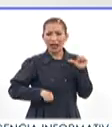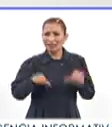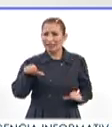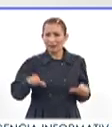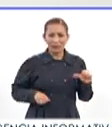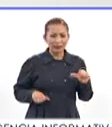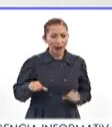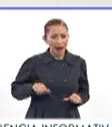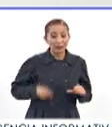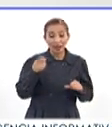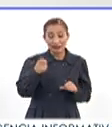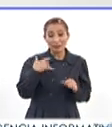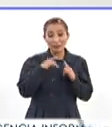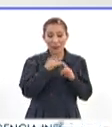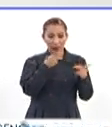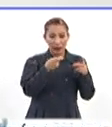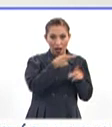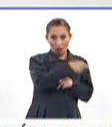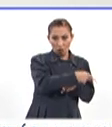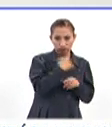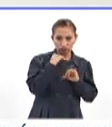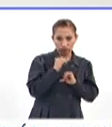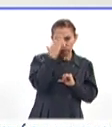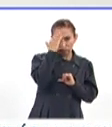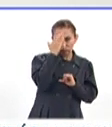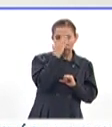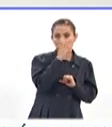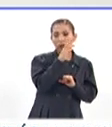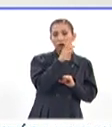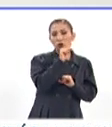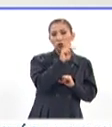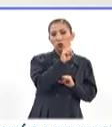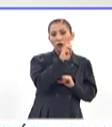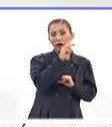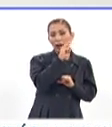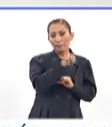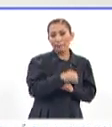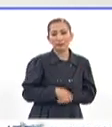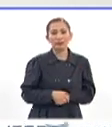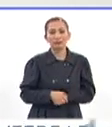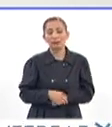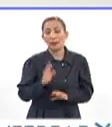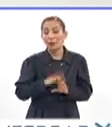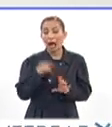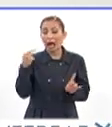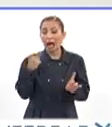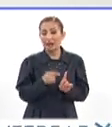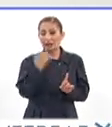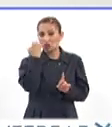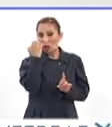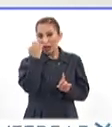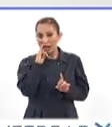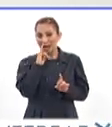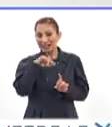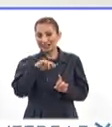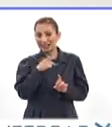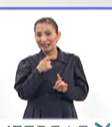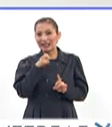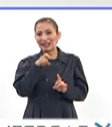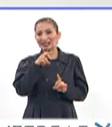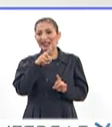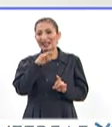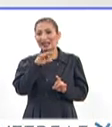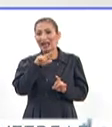actividades. Esta feria, que es organizada por nuestra máxima casa de estudios, en especial la Facultad de Ingeniería, pues